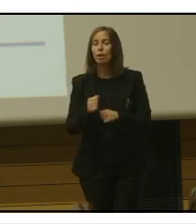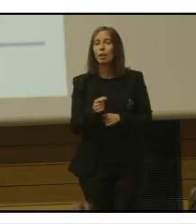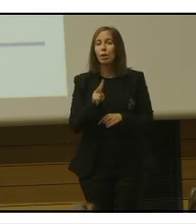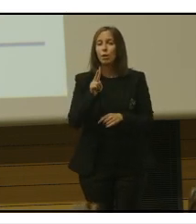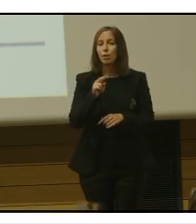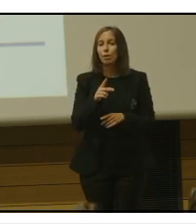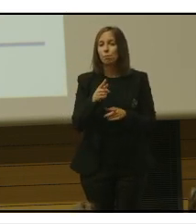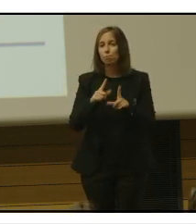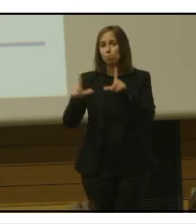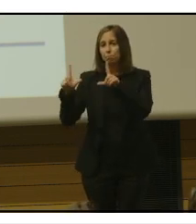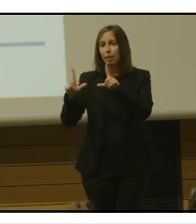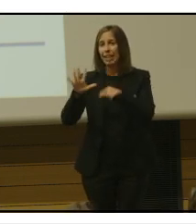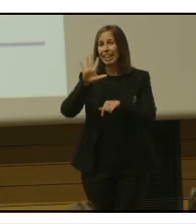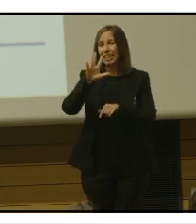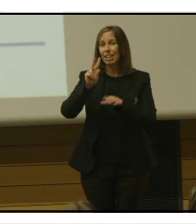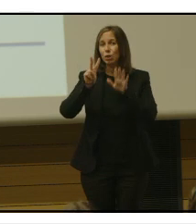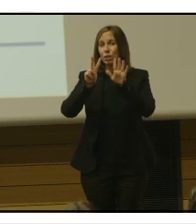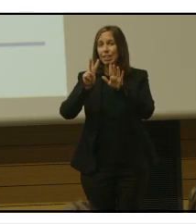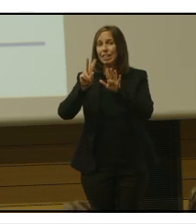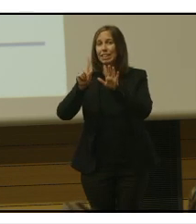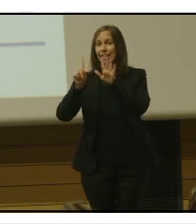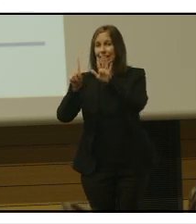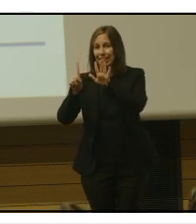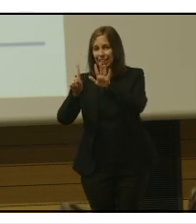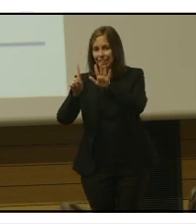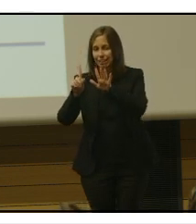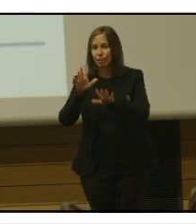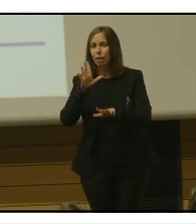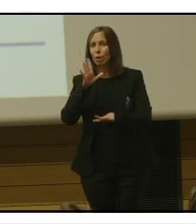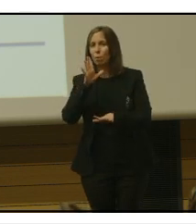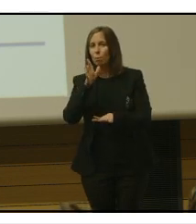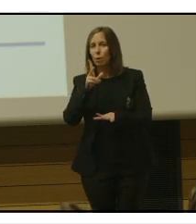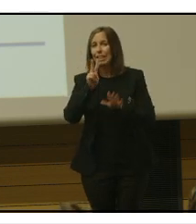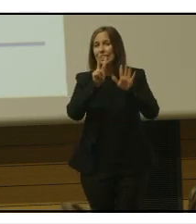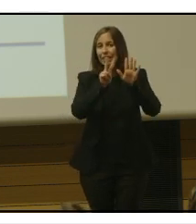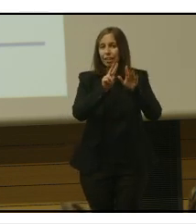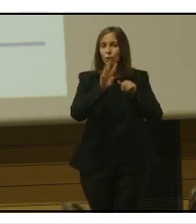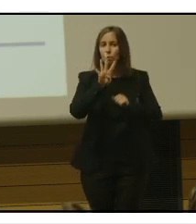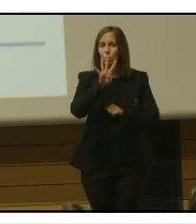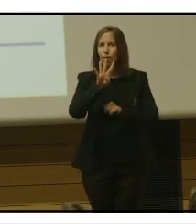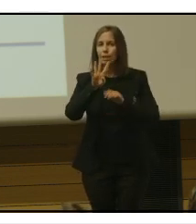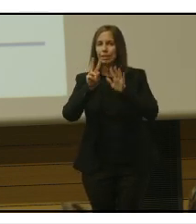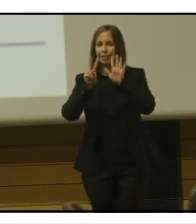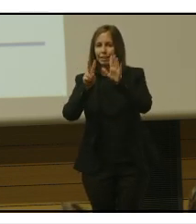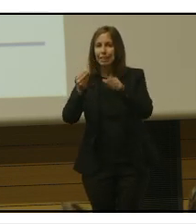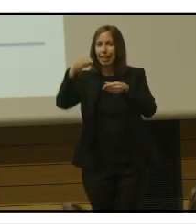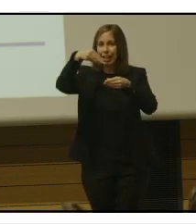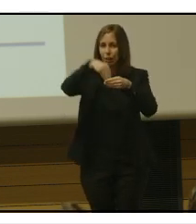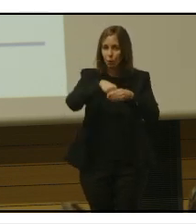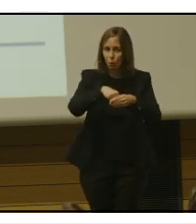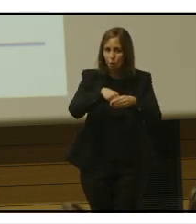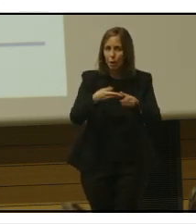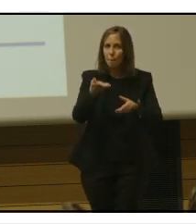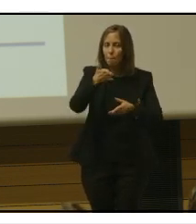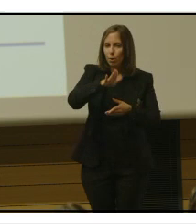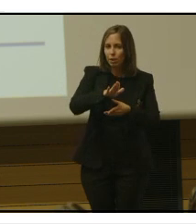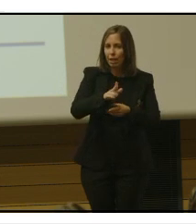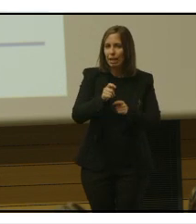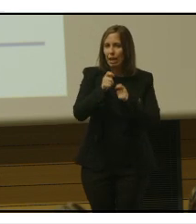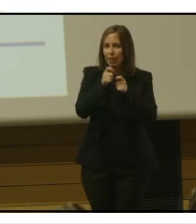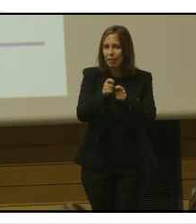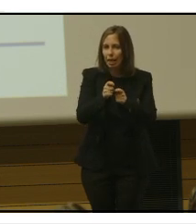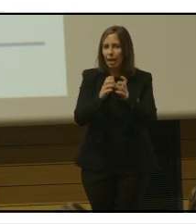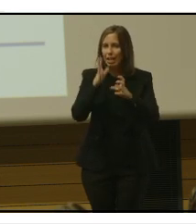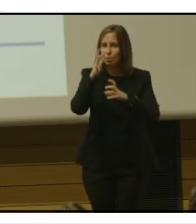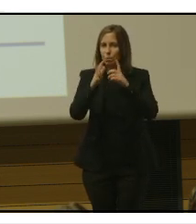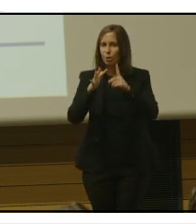quedaríamos con el del medio, ese 576, porque el 747 incluye la mortalidad atribuida a la